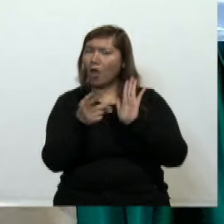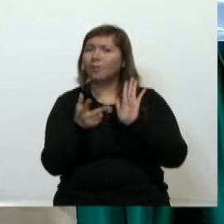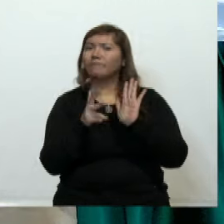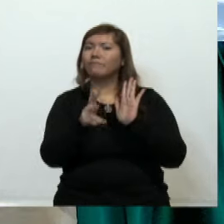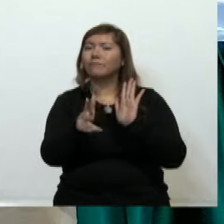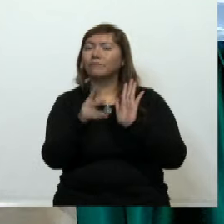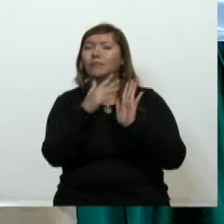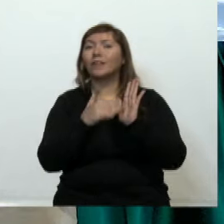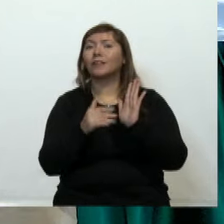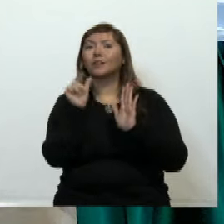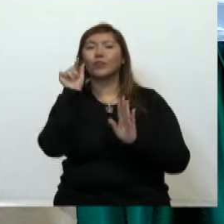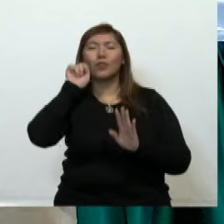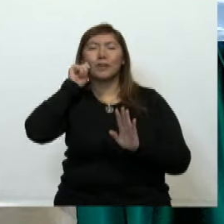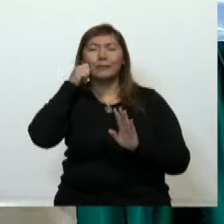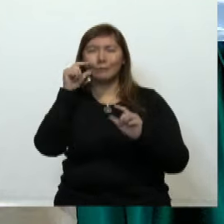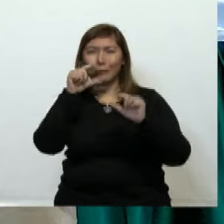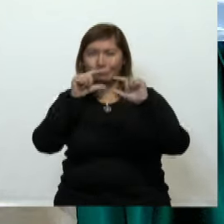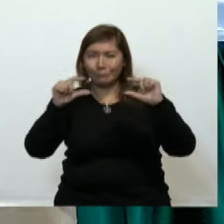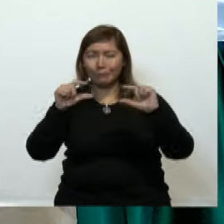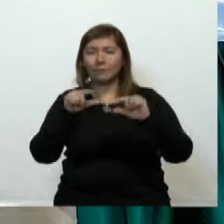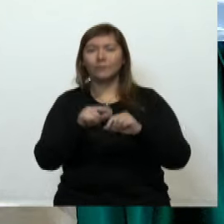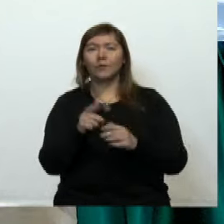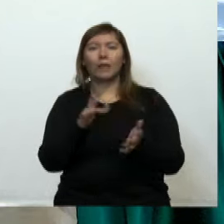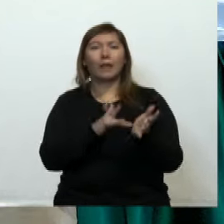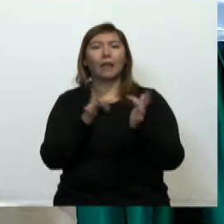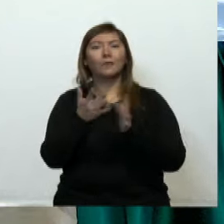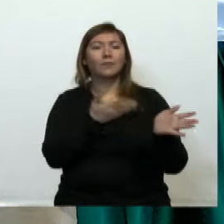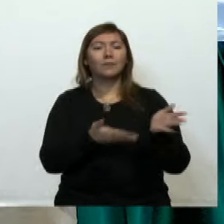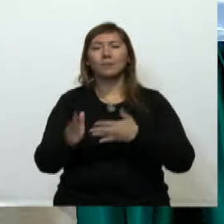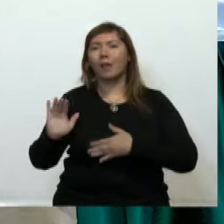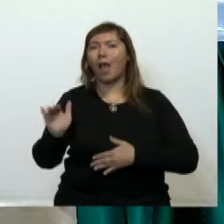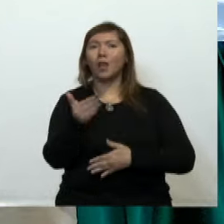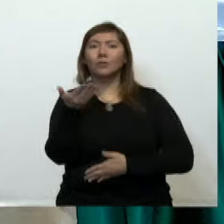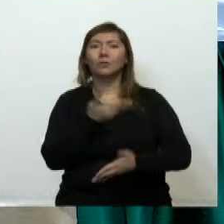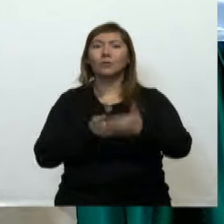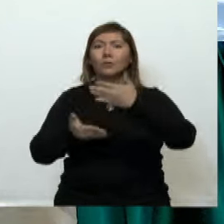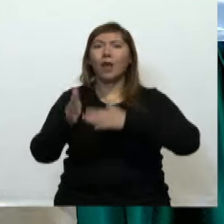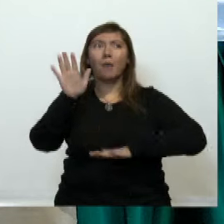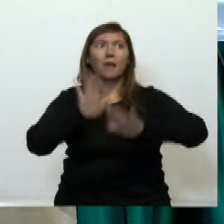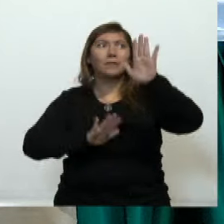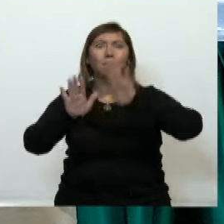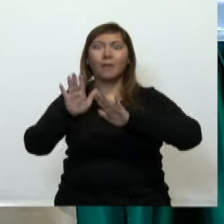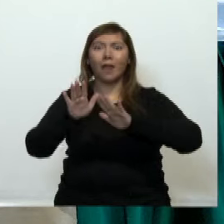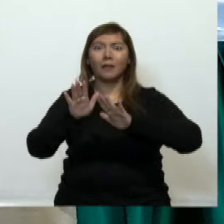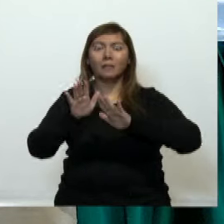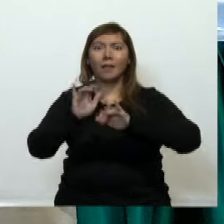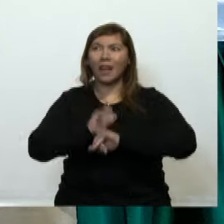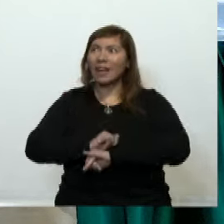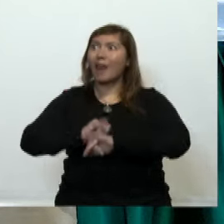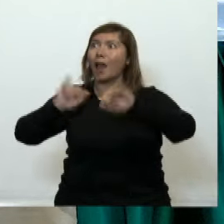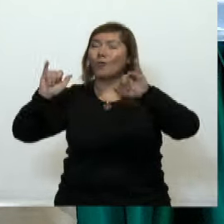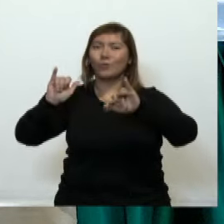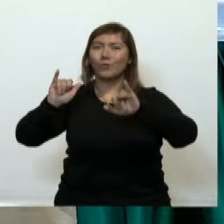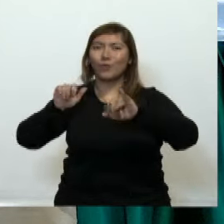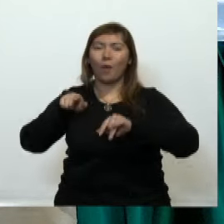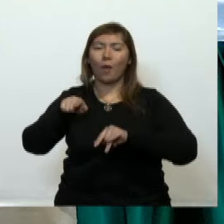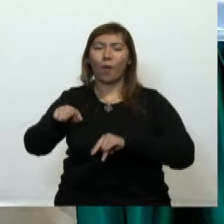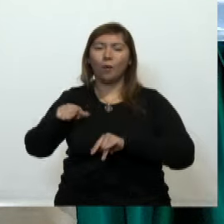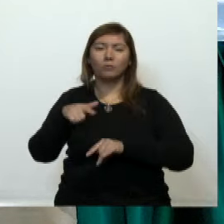que dice: Jesús invita a todos a participar de su misión, que nadie se quede de